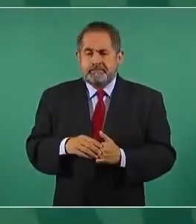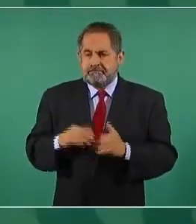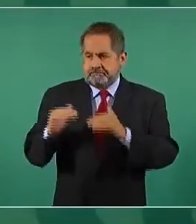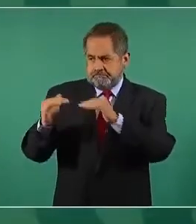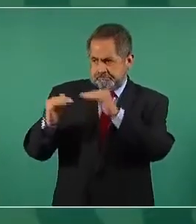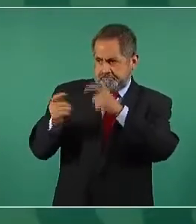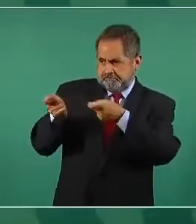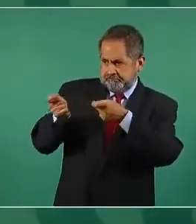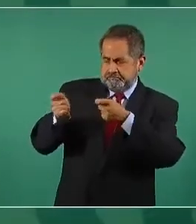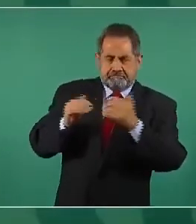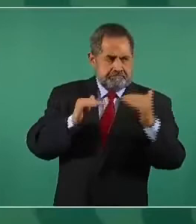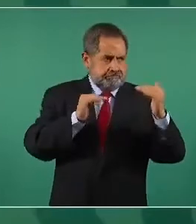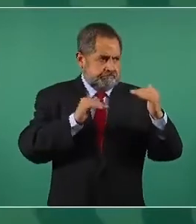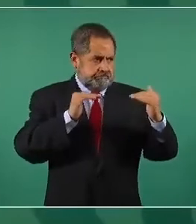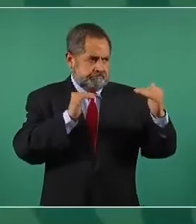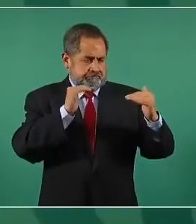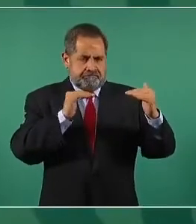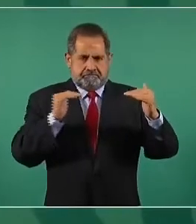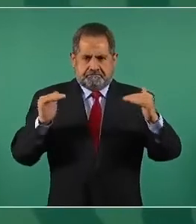equilibrio entre los poderes,